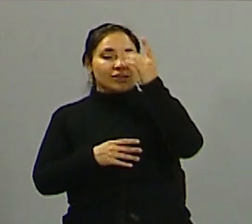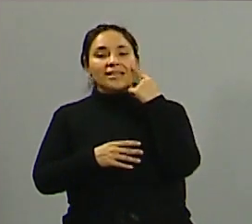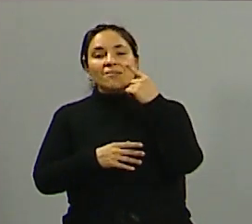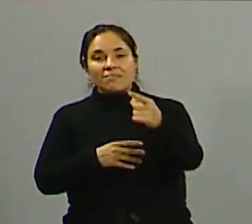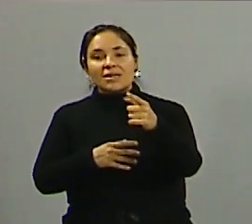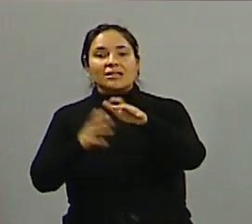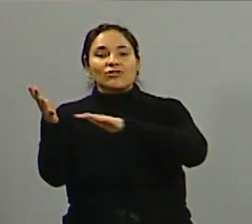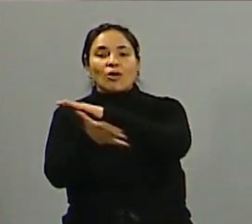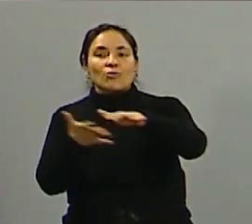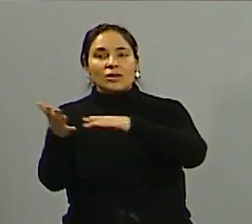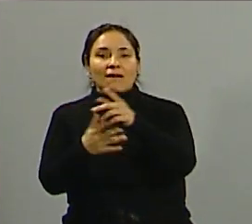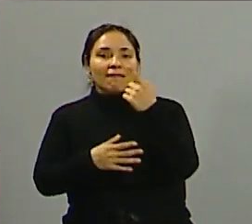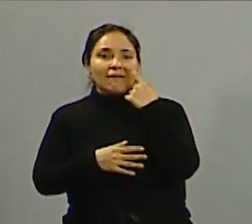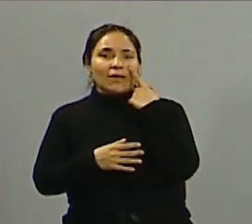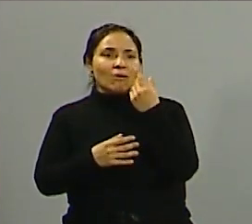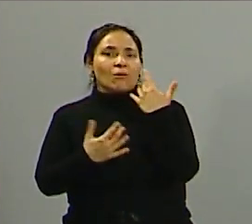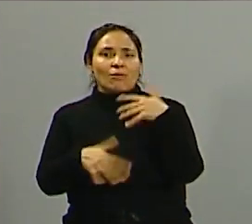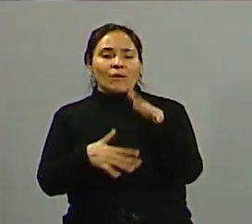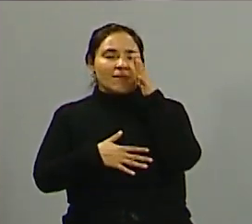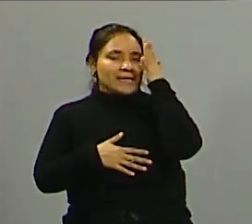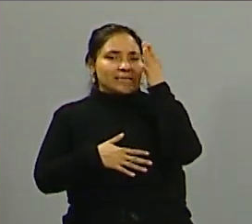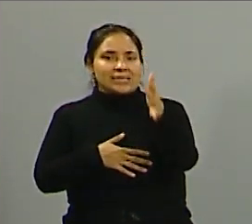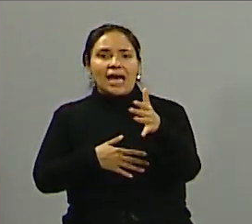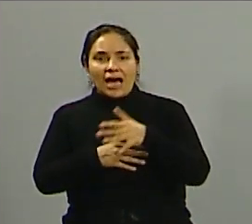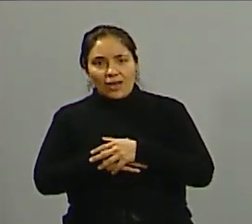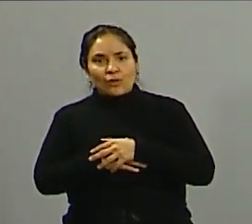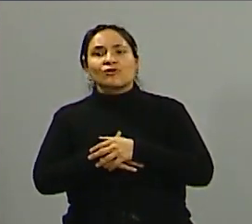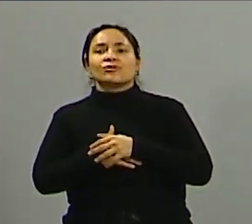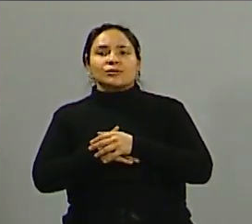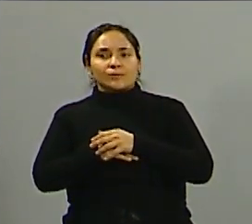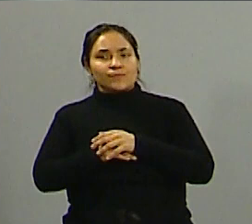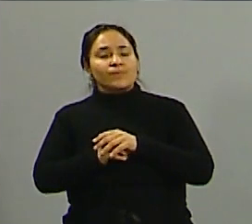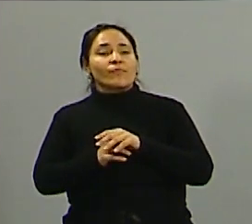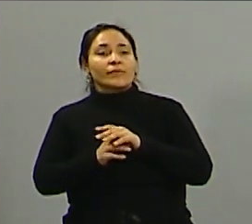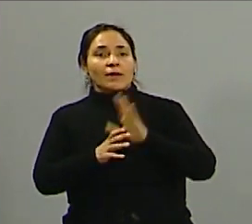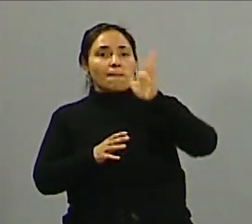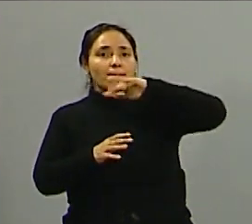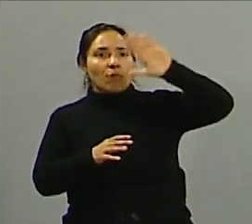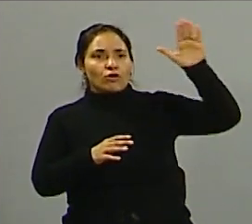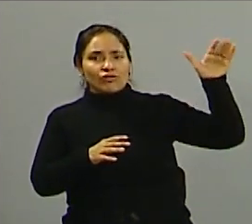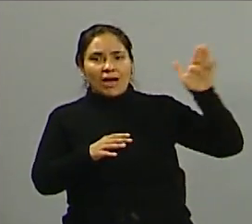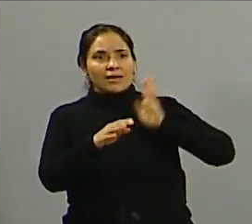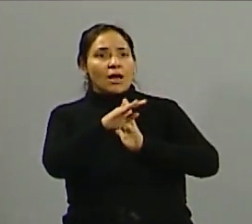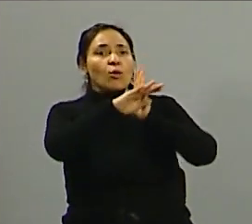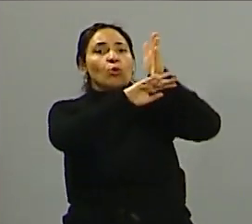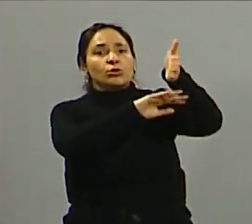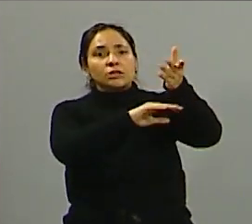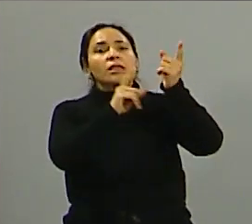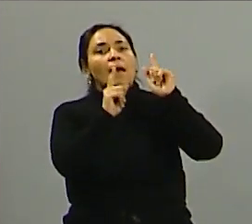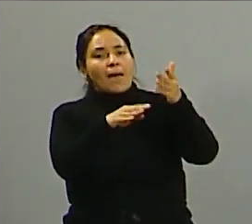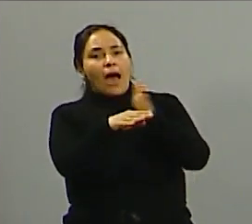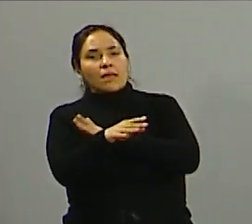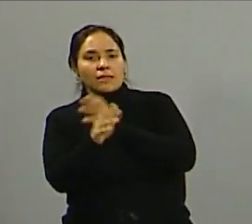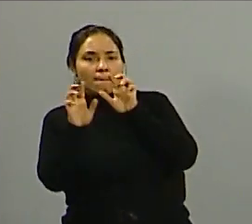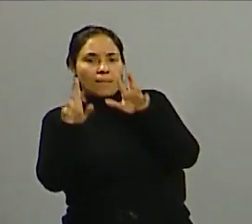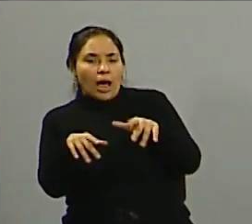Claro, los habitantes de la región. Es un numerazo. Entonces, más que el cruce, digo, la logística que tiene que llevar adelante para